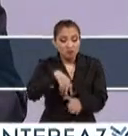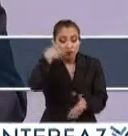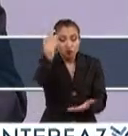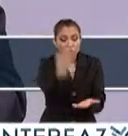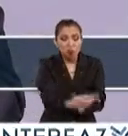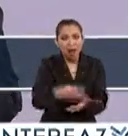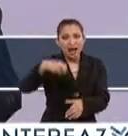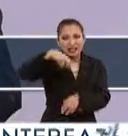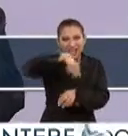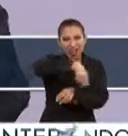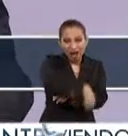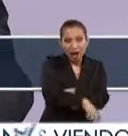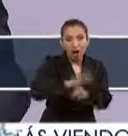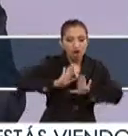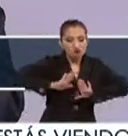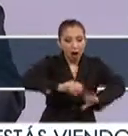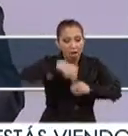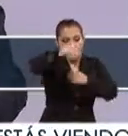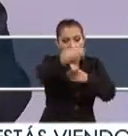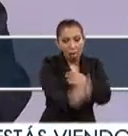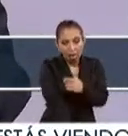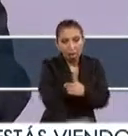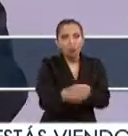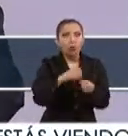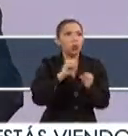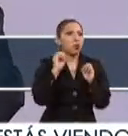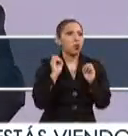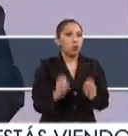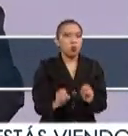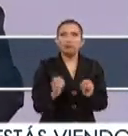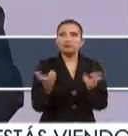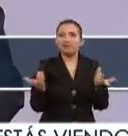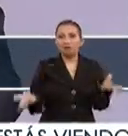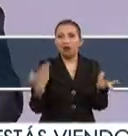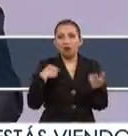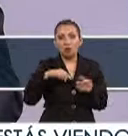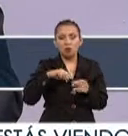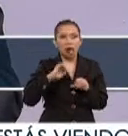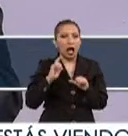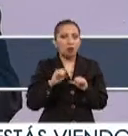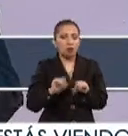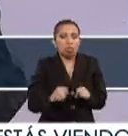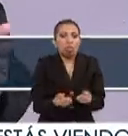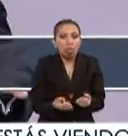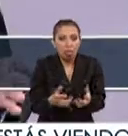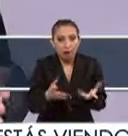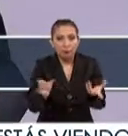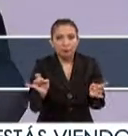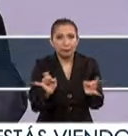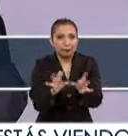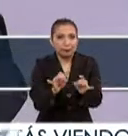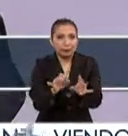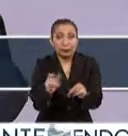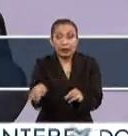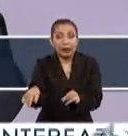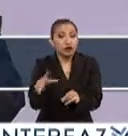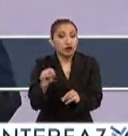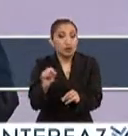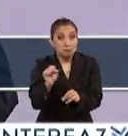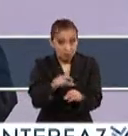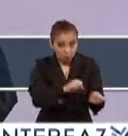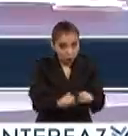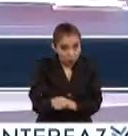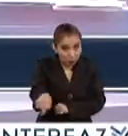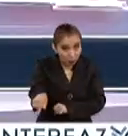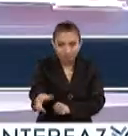cayeron en una escalera o los empujaron o de alguna forma se lastimaron por alguna situación que no fue el mismo